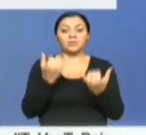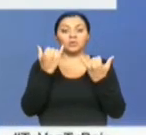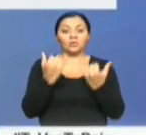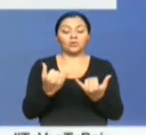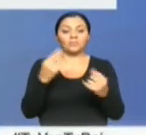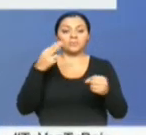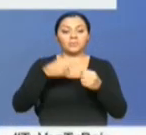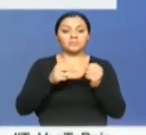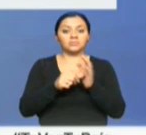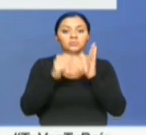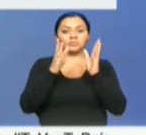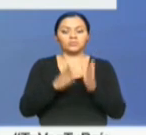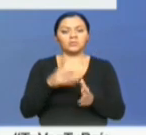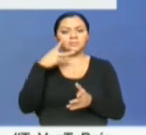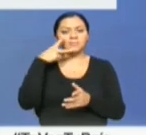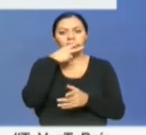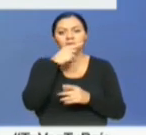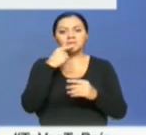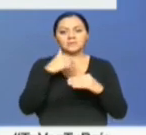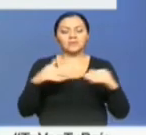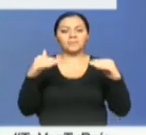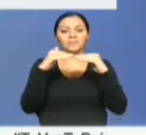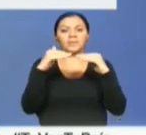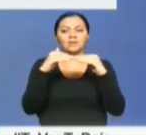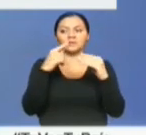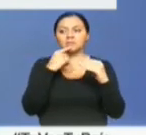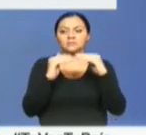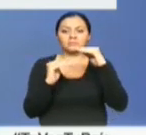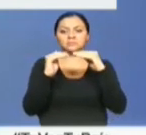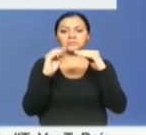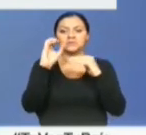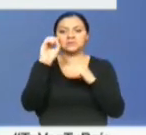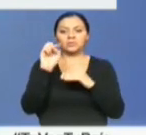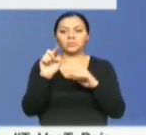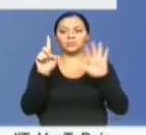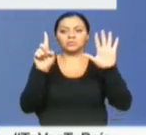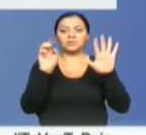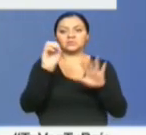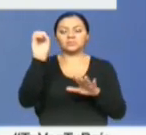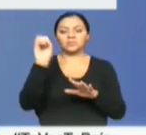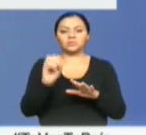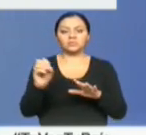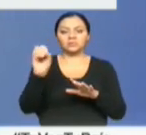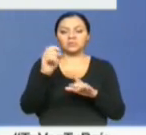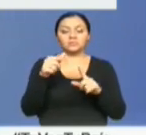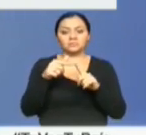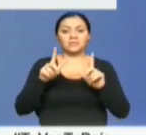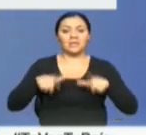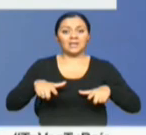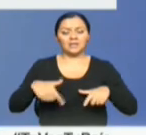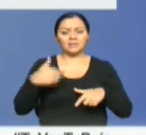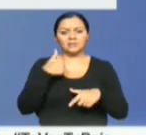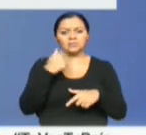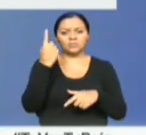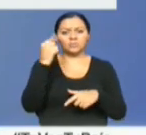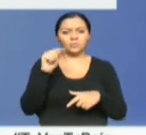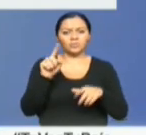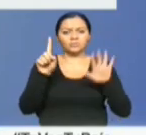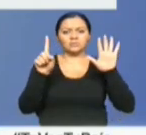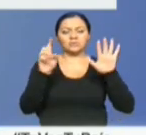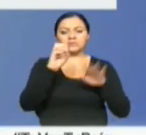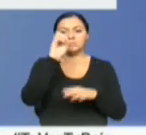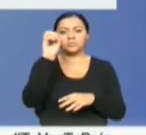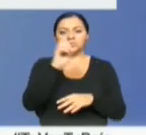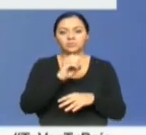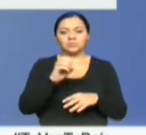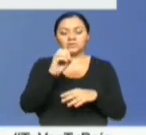Participación Ciudadana mintiendo con un empate técnico por diferencia de 0,6% cuando Lenin tenía 1,6%